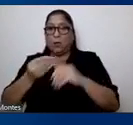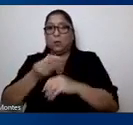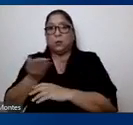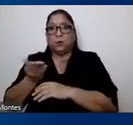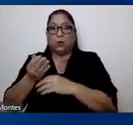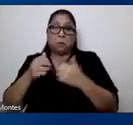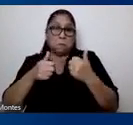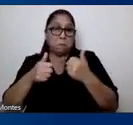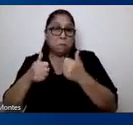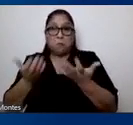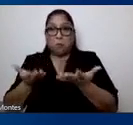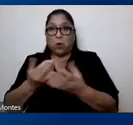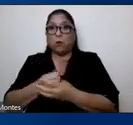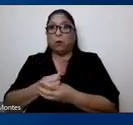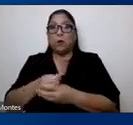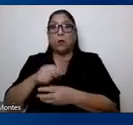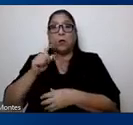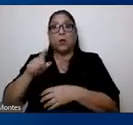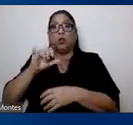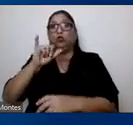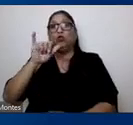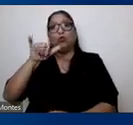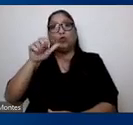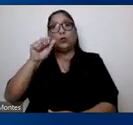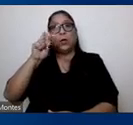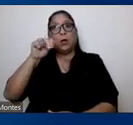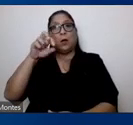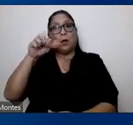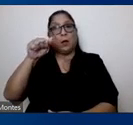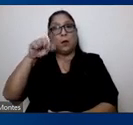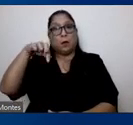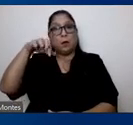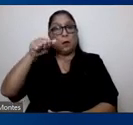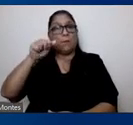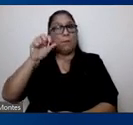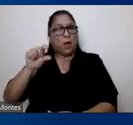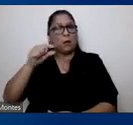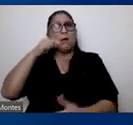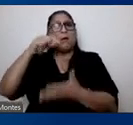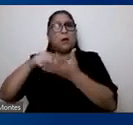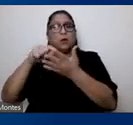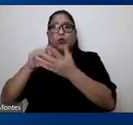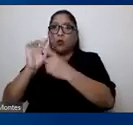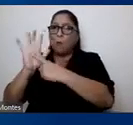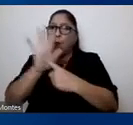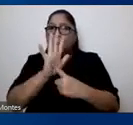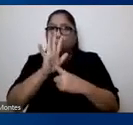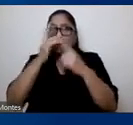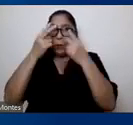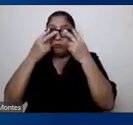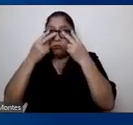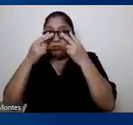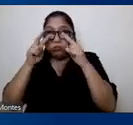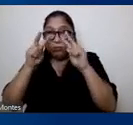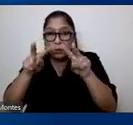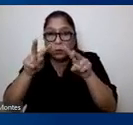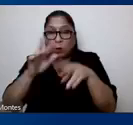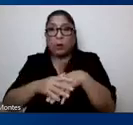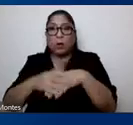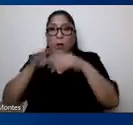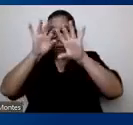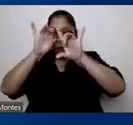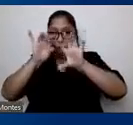Bueno, entonces Yuyanapa, que es una expresión visual, es una narrativa visual de lo que contiene el informe final